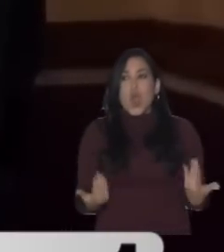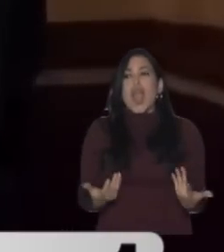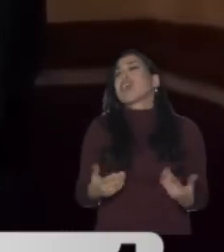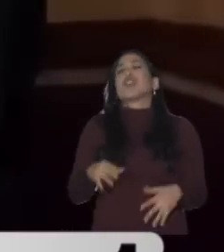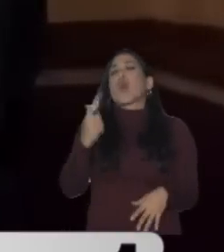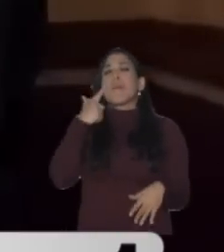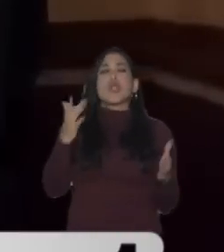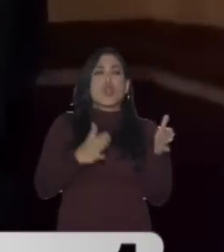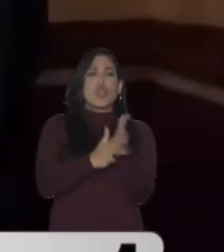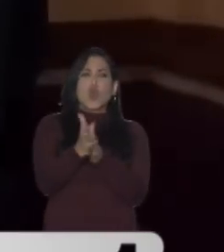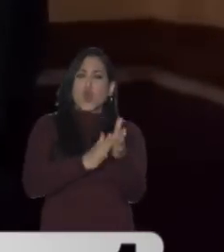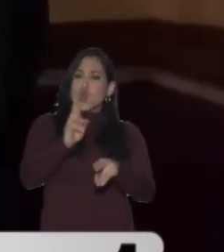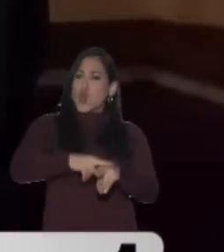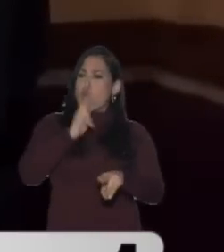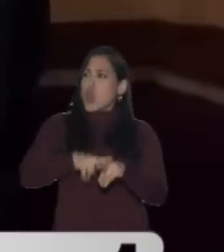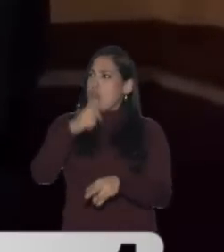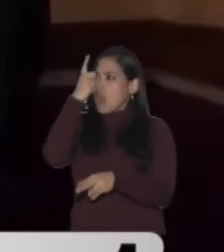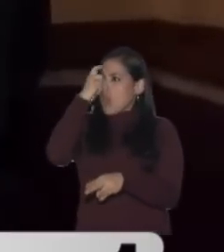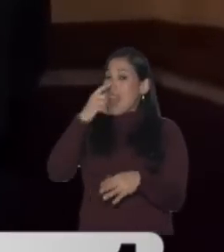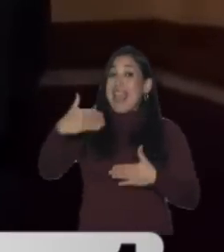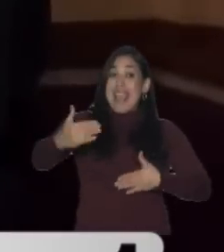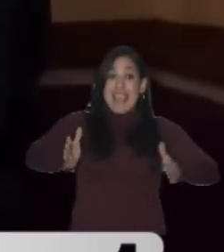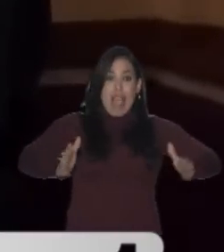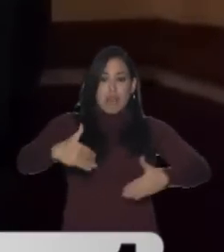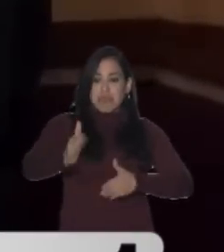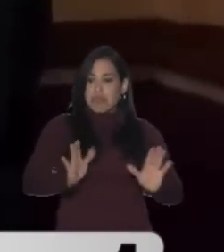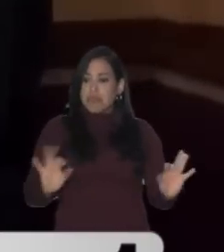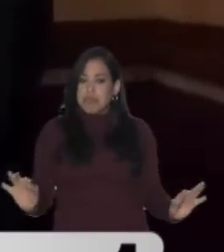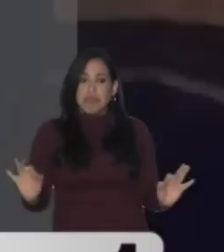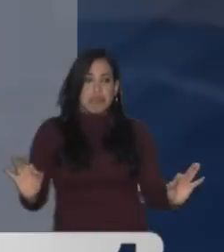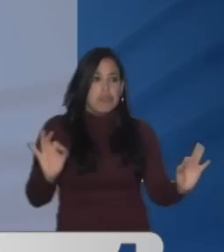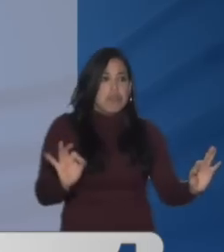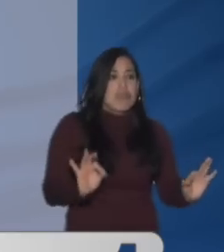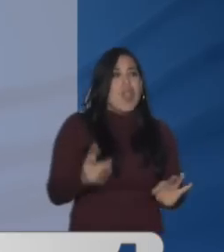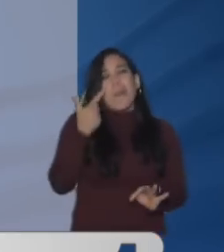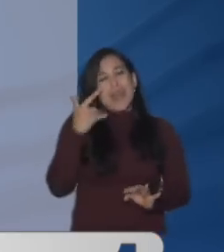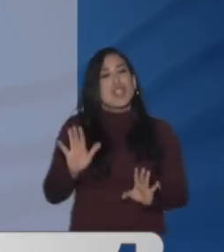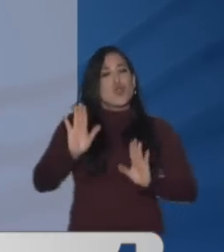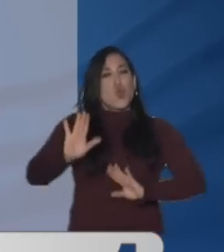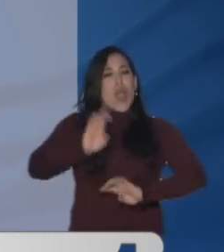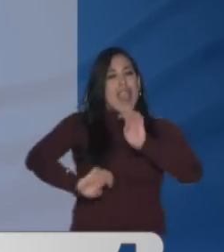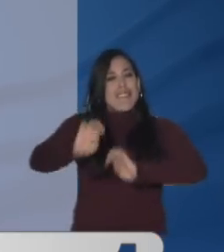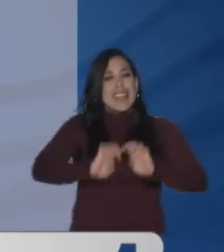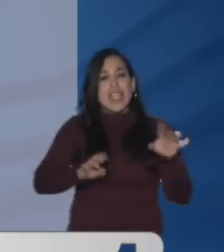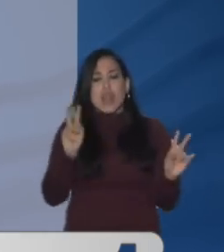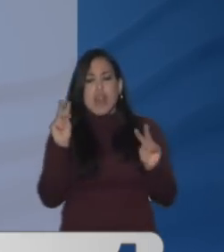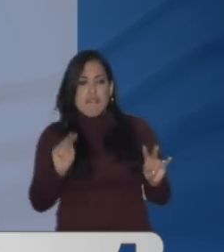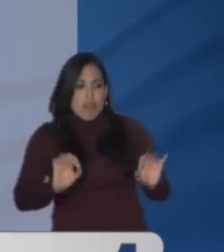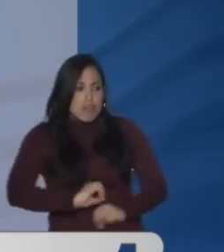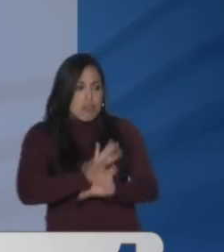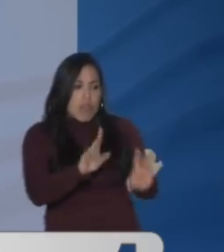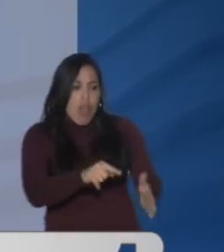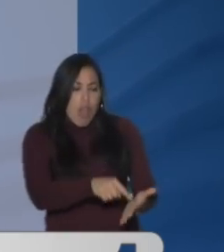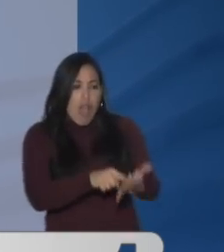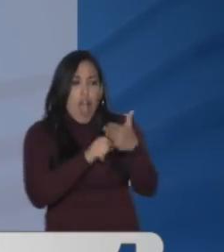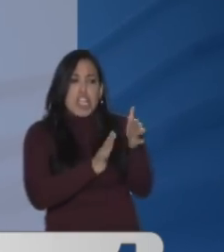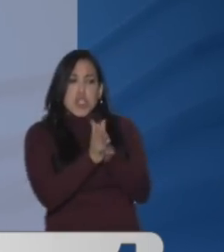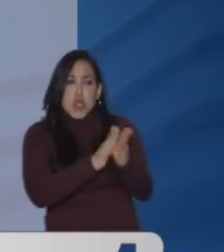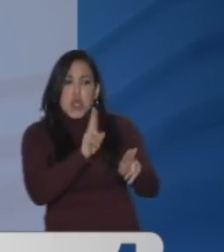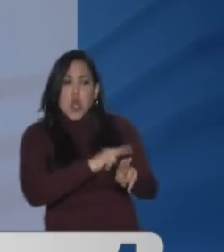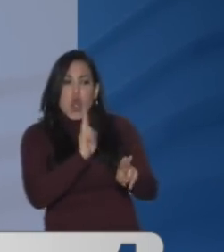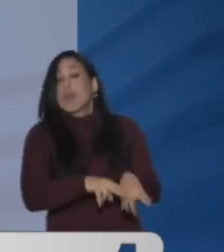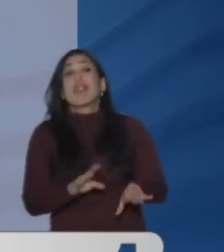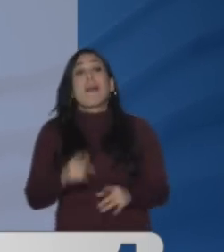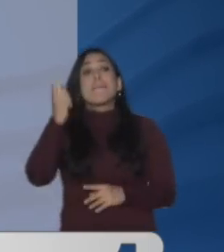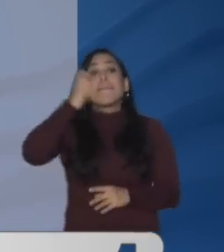ser chocolatinas y en unas cajas las cuales estaban evitando pues ser vistas a simplemente del ojo humano.